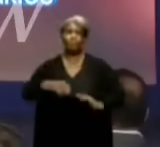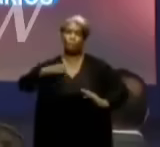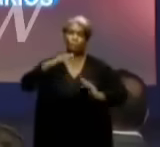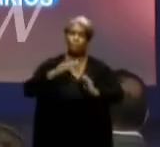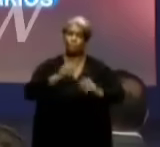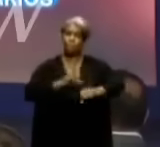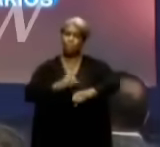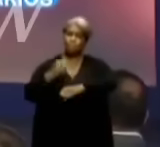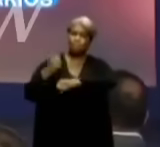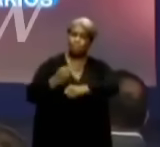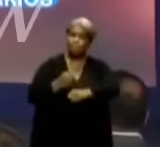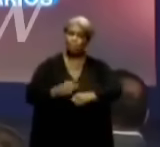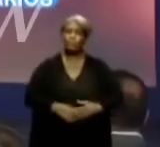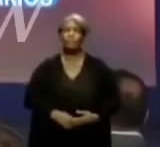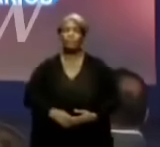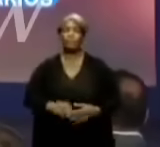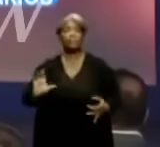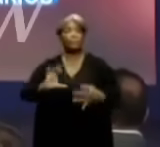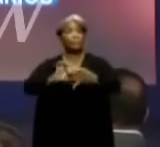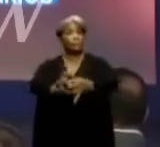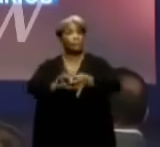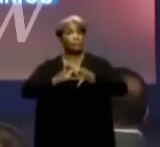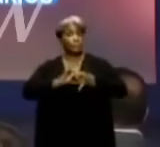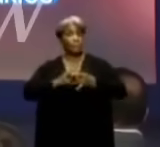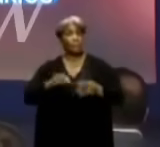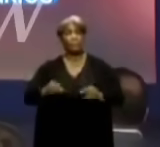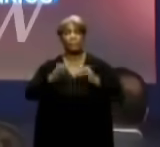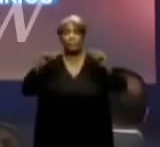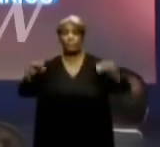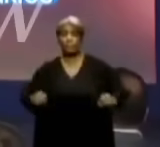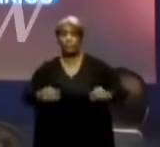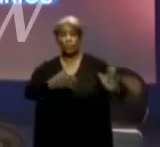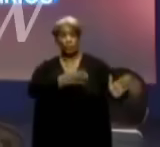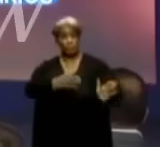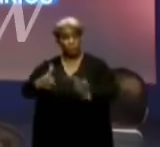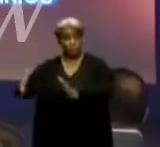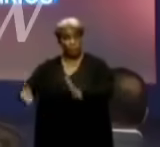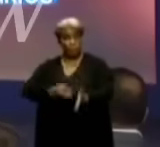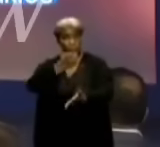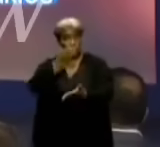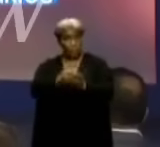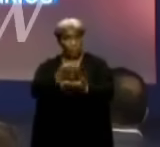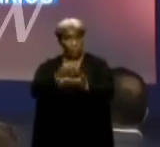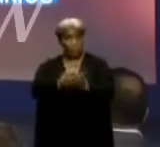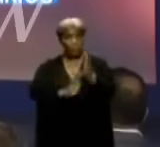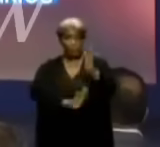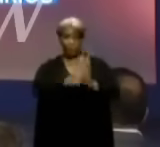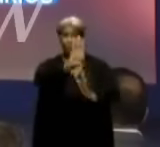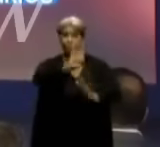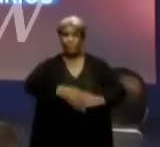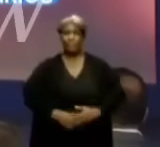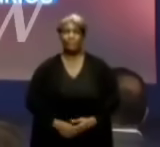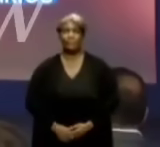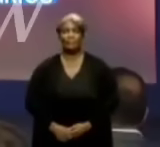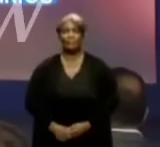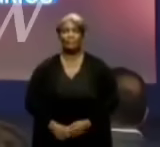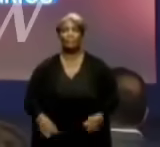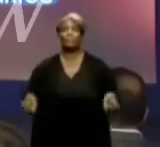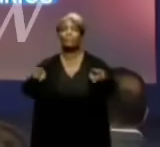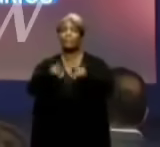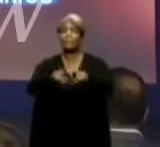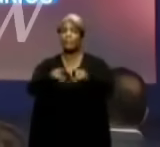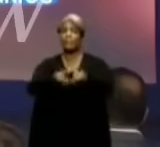También en trabajo y en coordinación con el Ministerio de Planificación, de Economía, Planificación y Desarrollo.